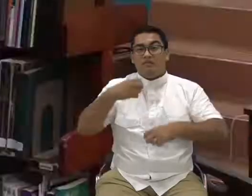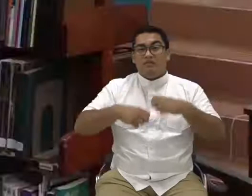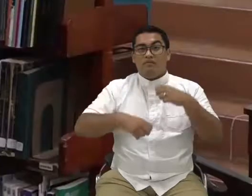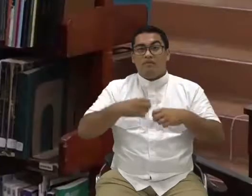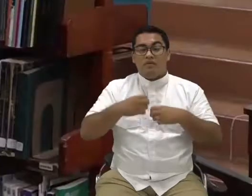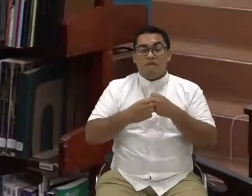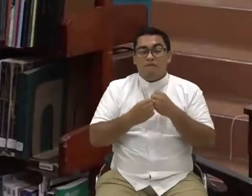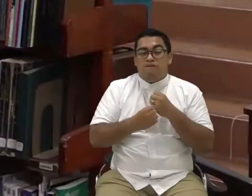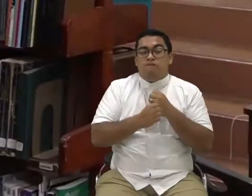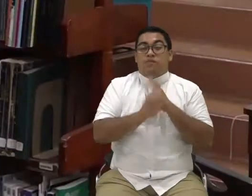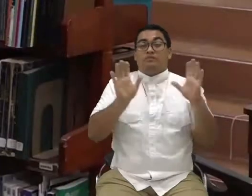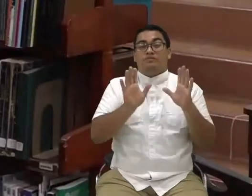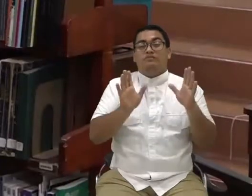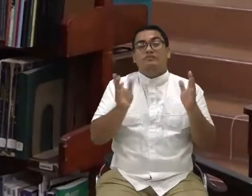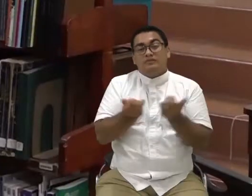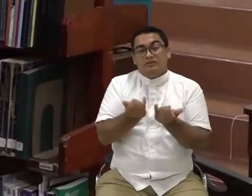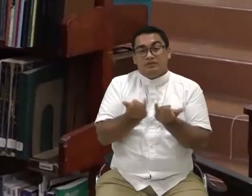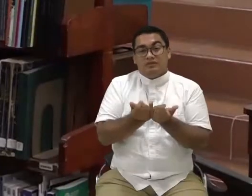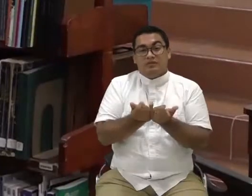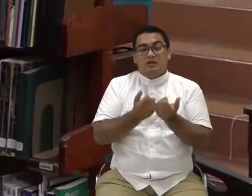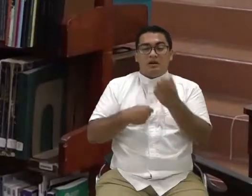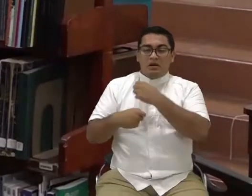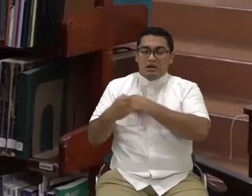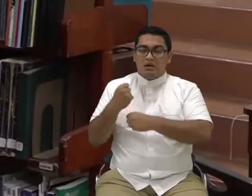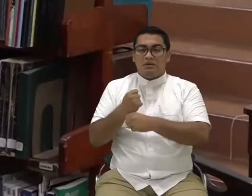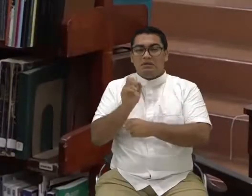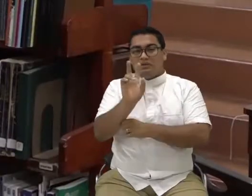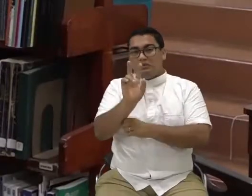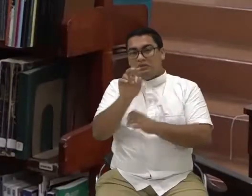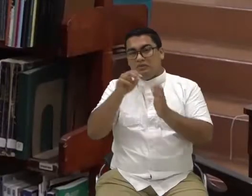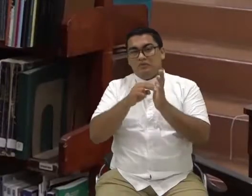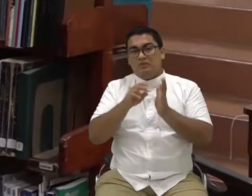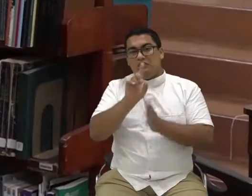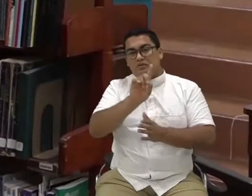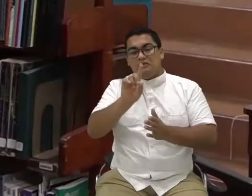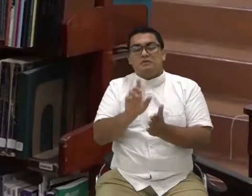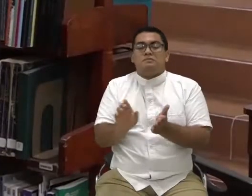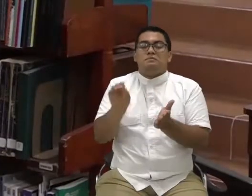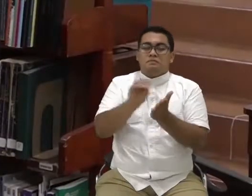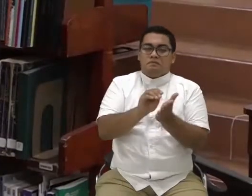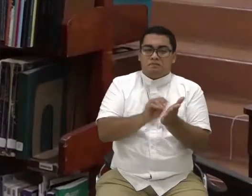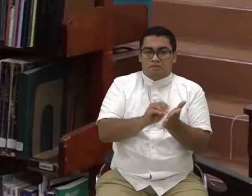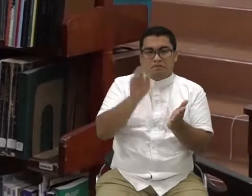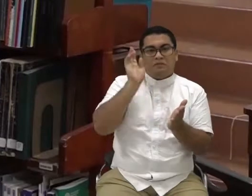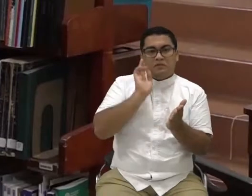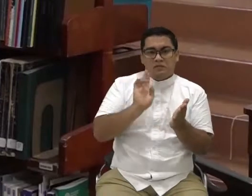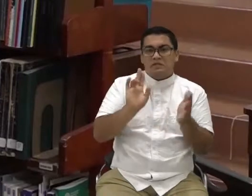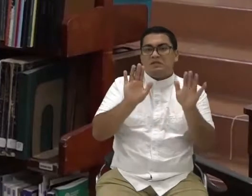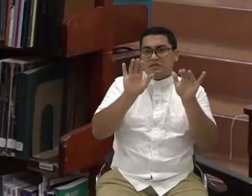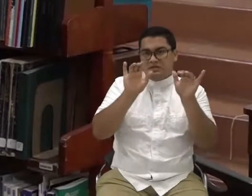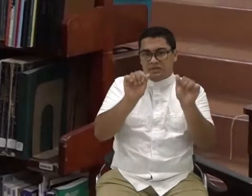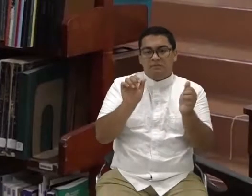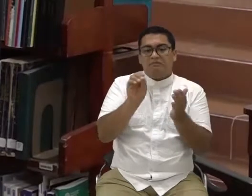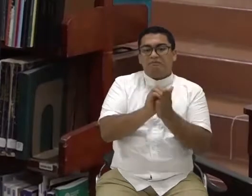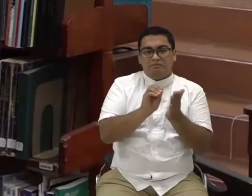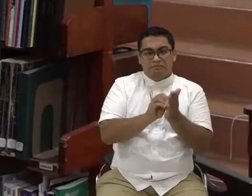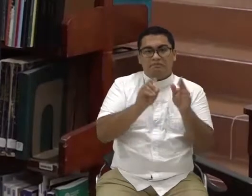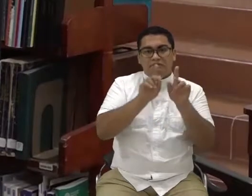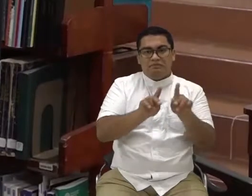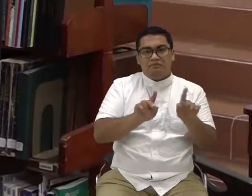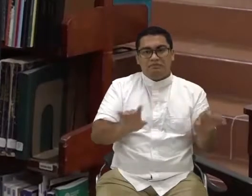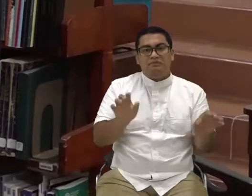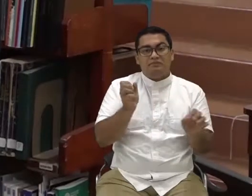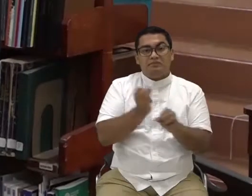químicas y esto se ha venido fortaleciendo a partir del año 2011 que se incorporó y se lleva a cabo lo que son unos planes